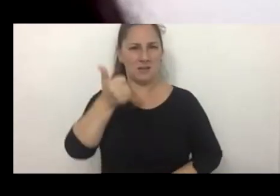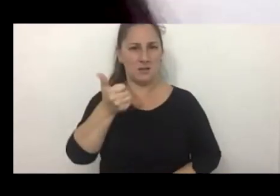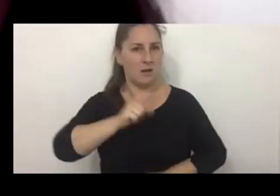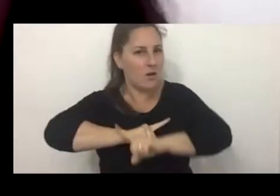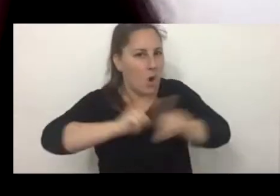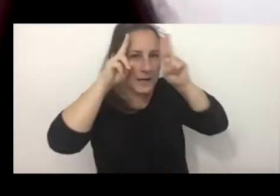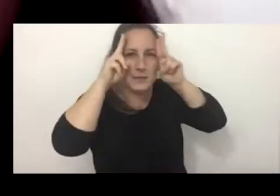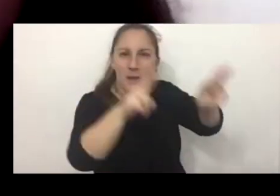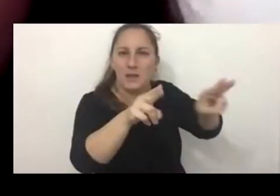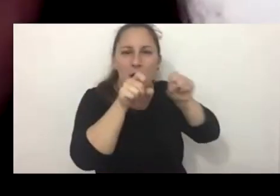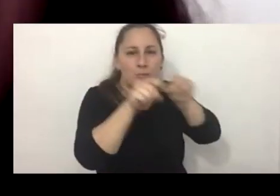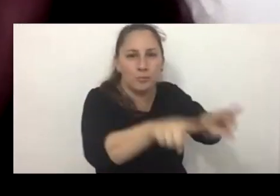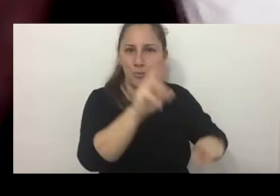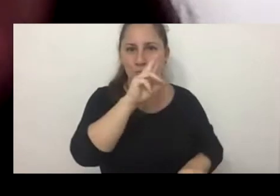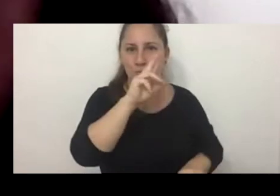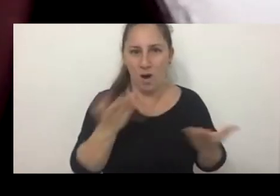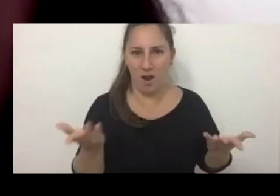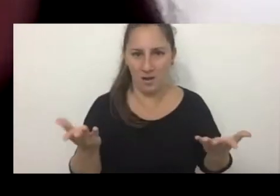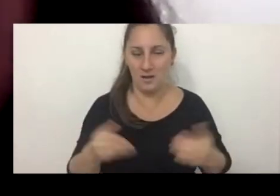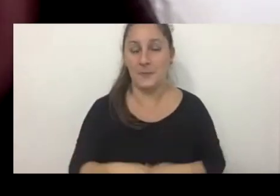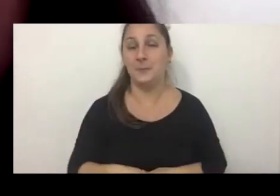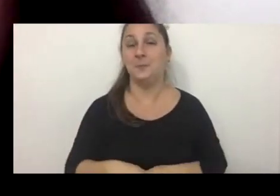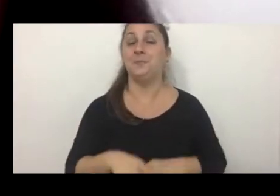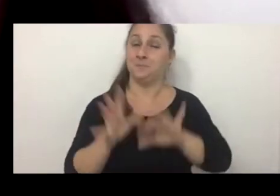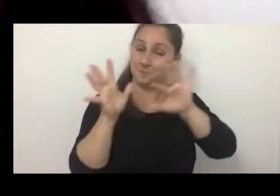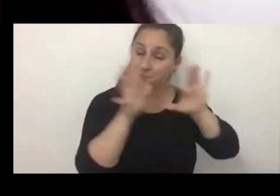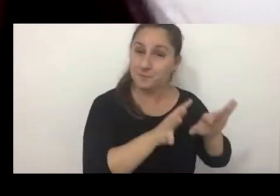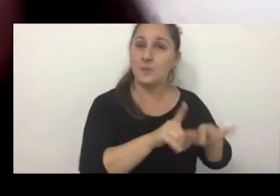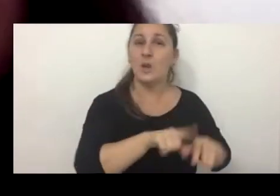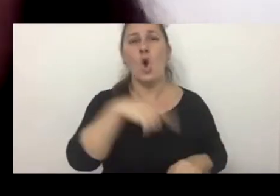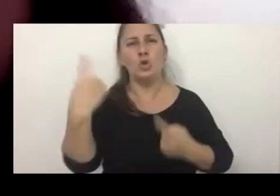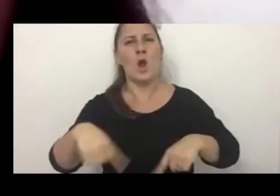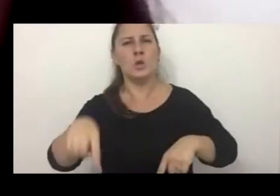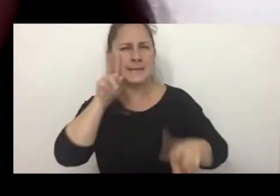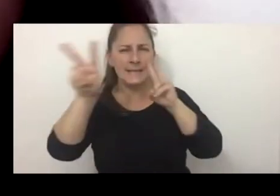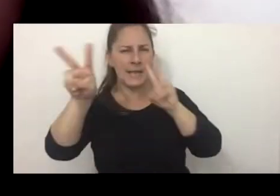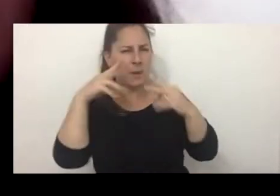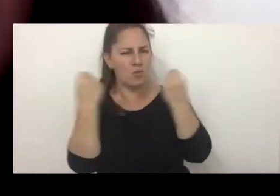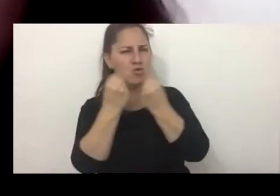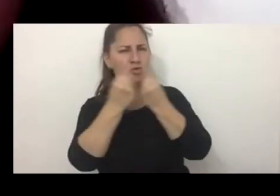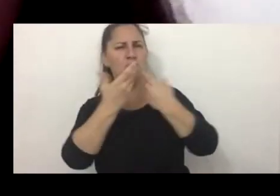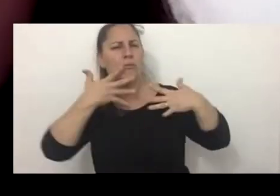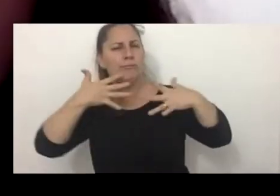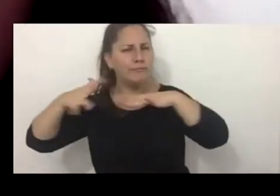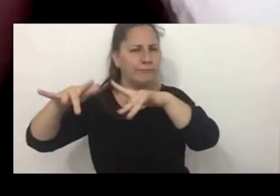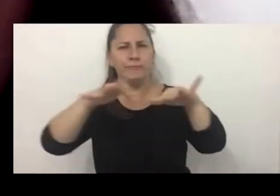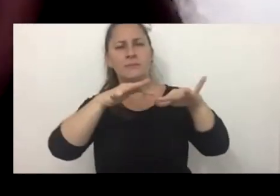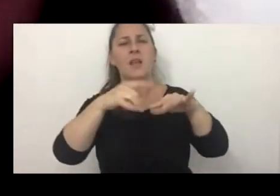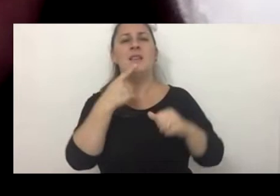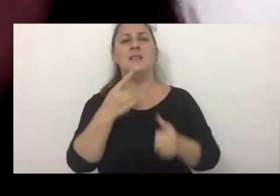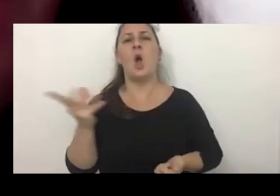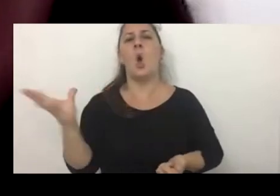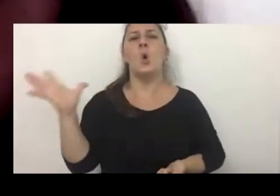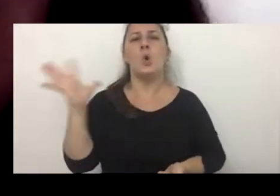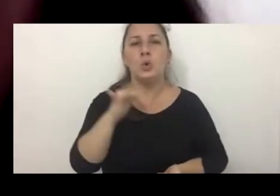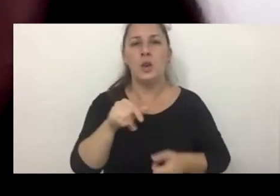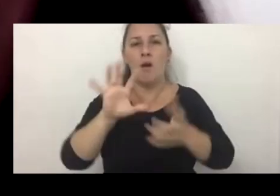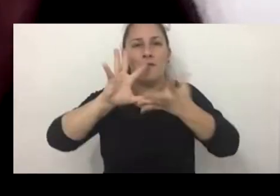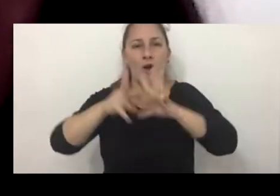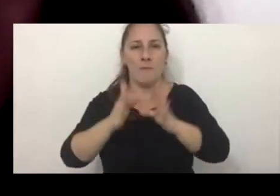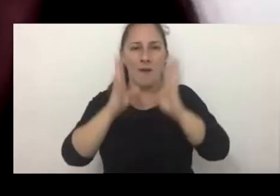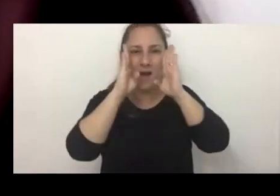Y que todos los que estemos ahí acompañando, como que bailemos al son de sus deseos, porque es ella la que está pariendo, entonces es ella la que tiene que